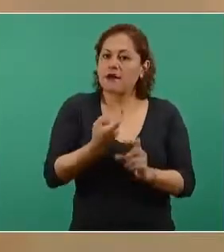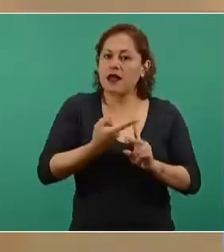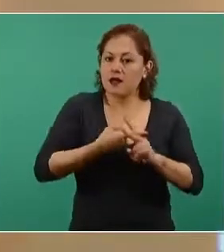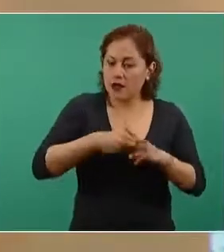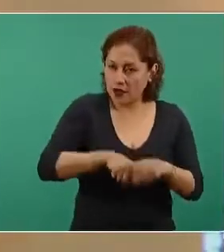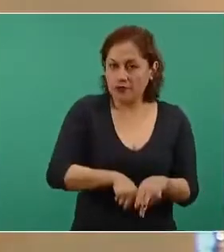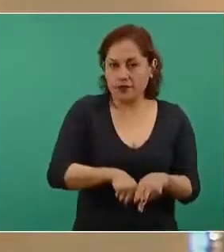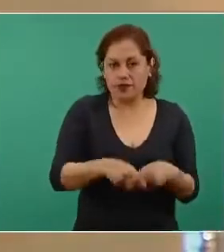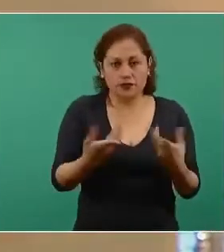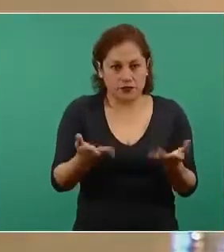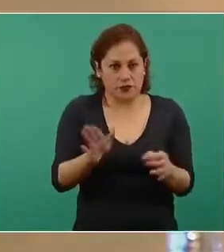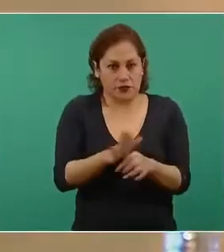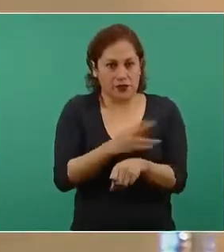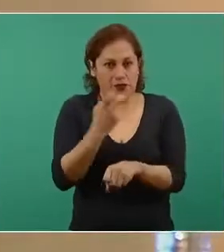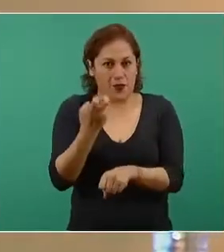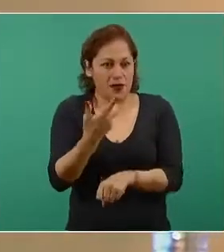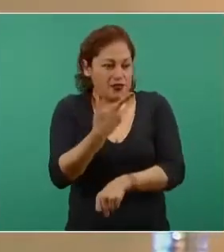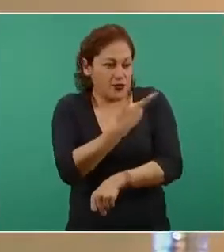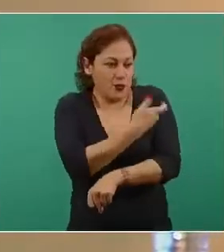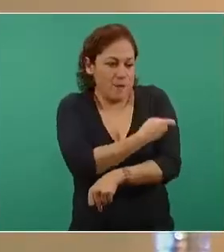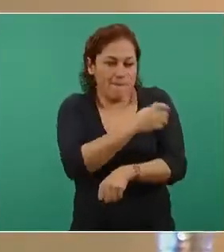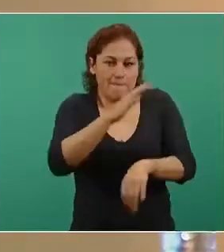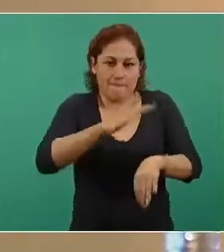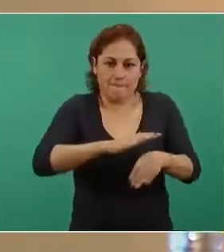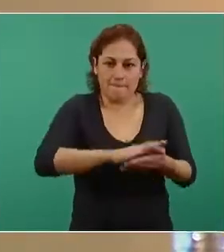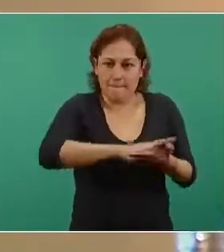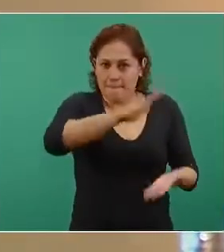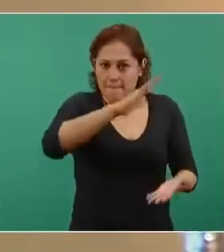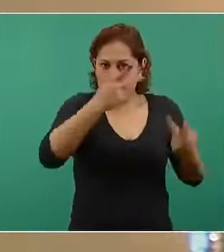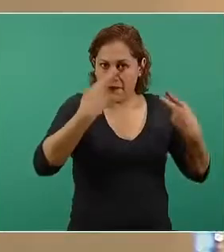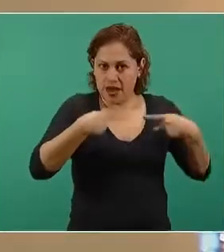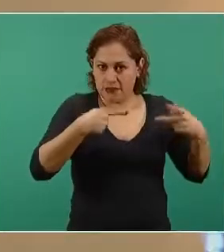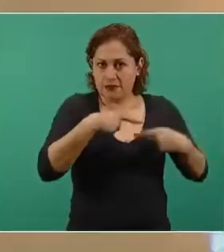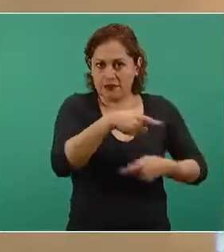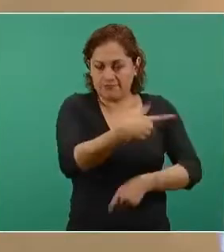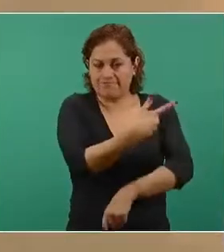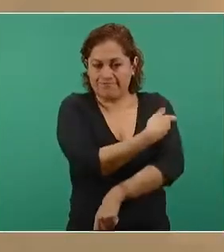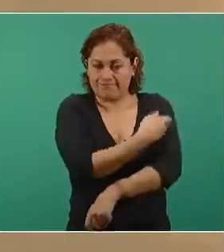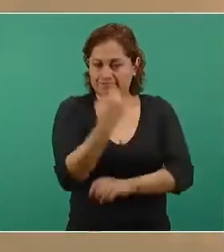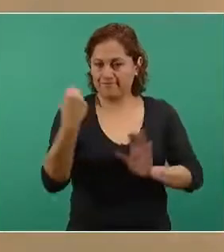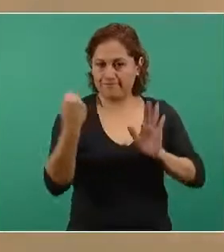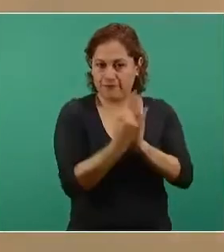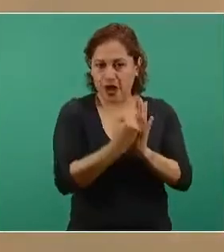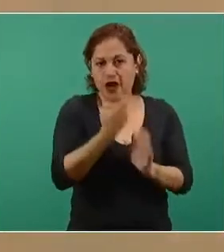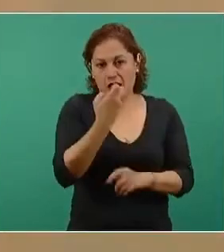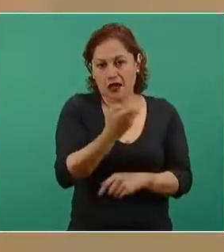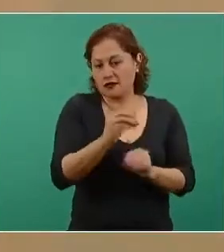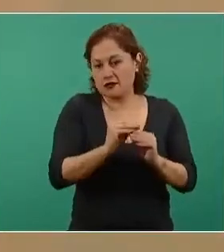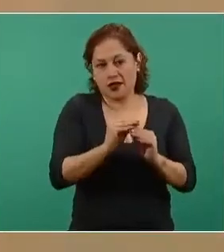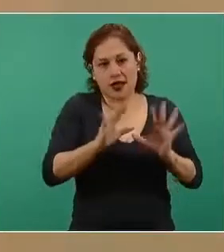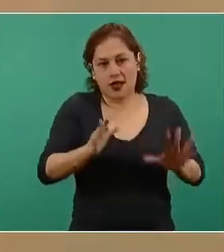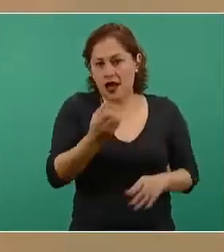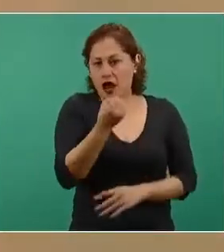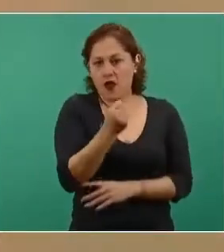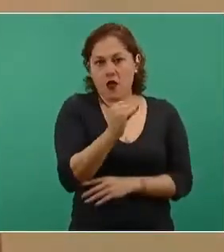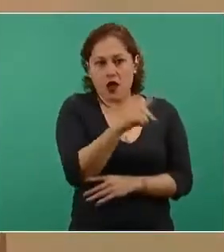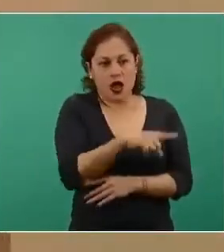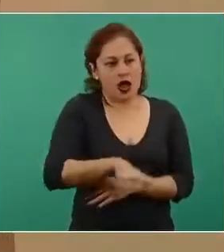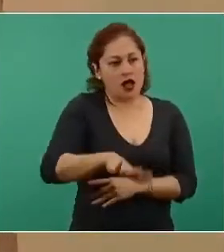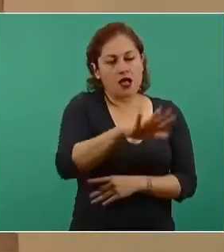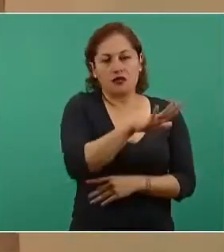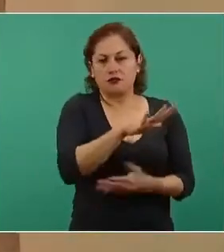obviamente hay una mayor concentración o una mayor concentración de vacuna aplicada y por ende pues se esperaba que hubiera una principal o